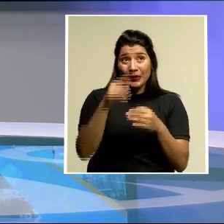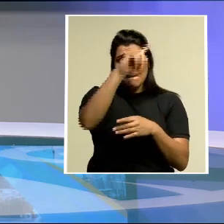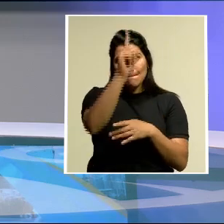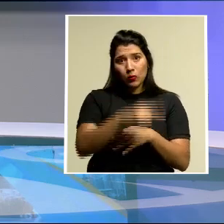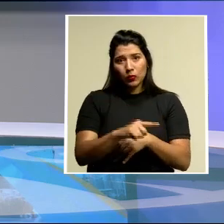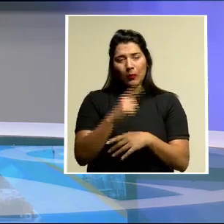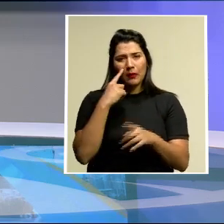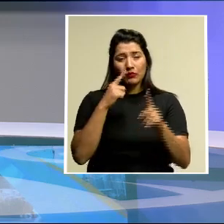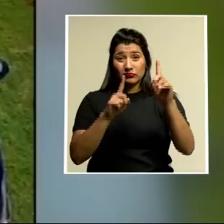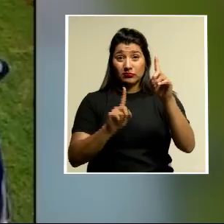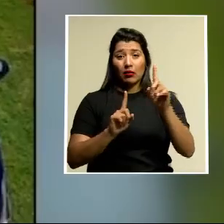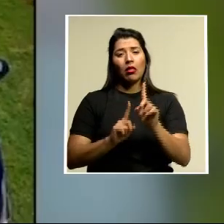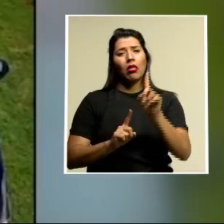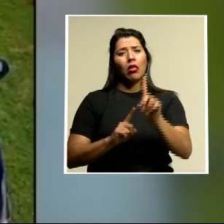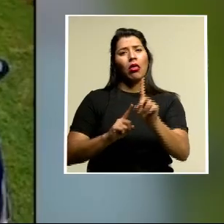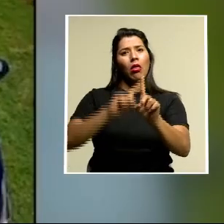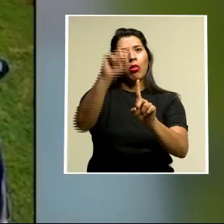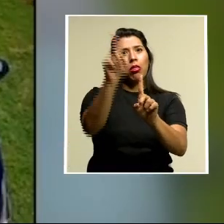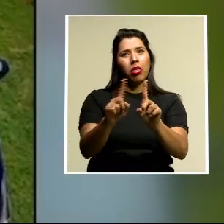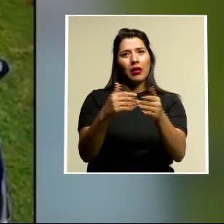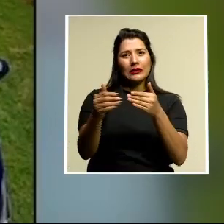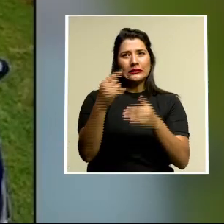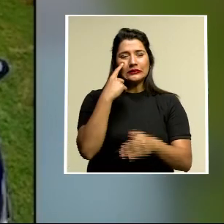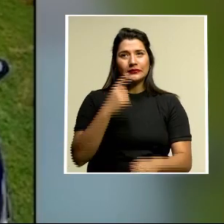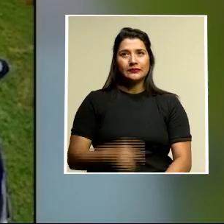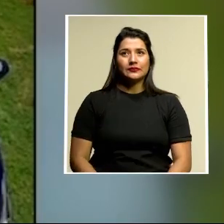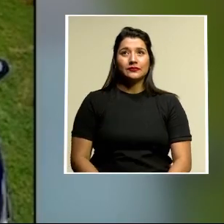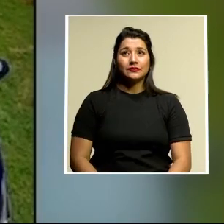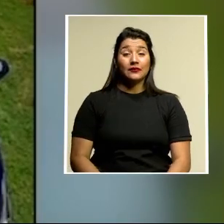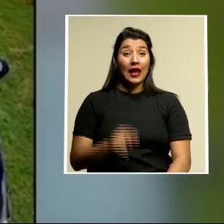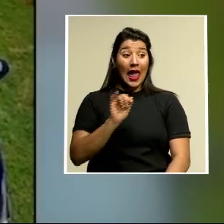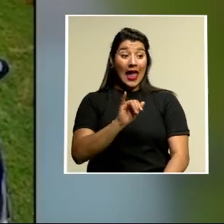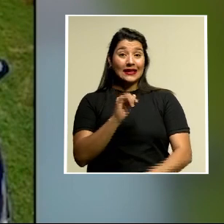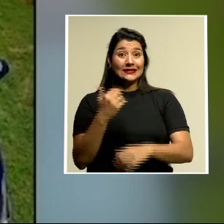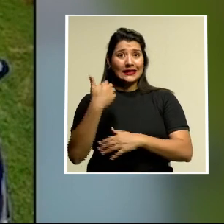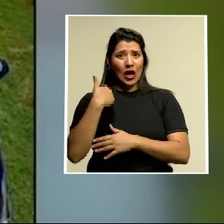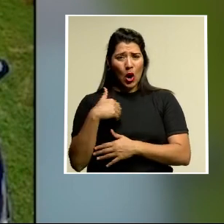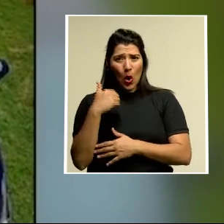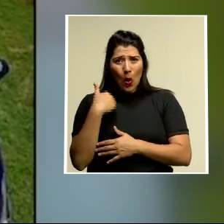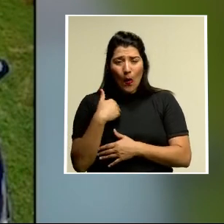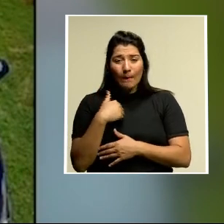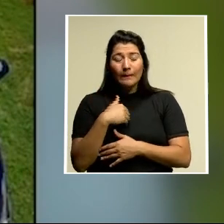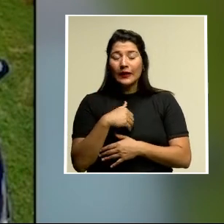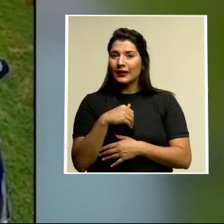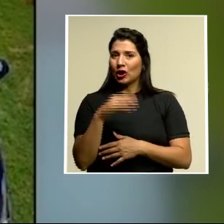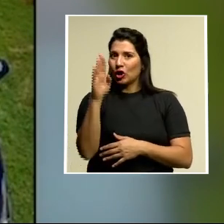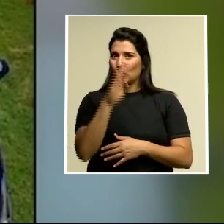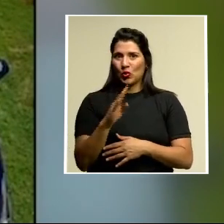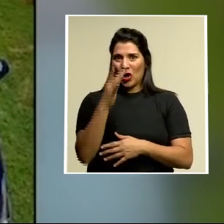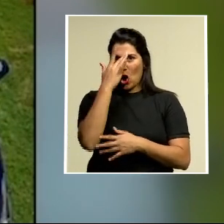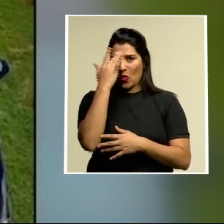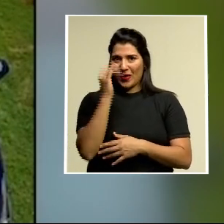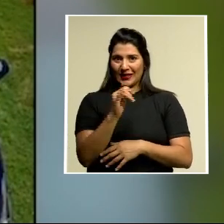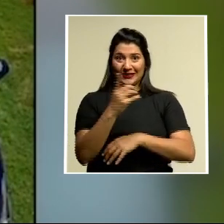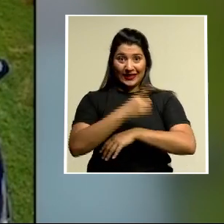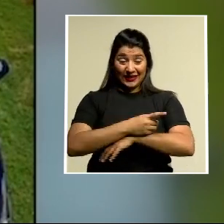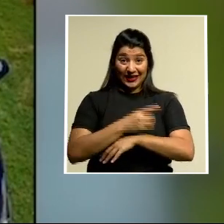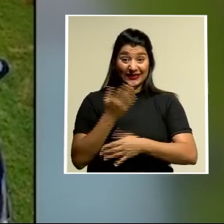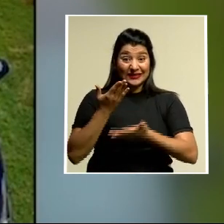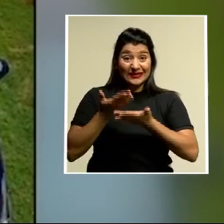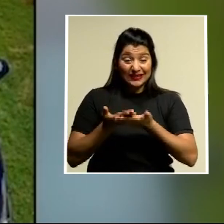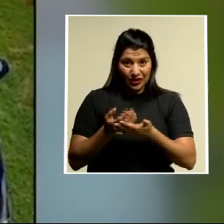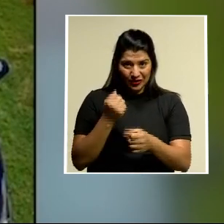ex capitán de navío y poseedor de pasaporte italiano, quien asistió a la primera audiencia del juicio celebrada en febrero de 2015 y